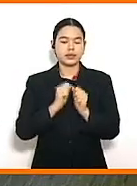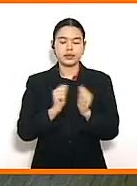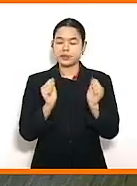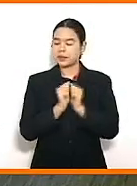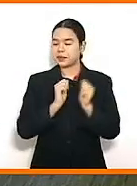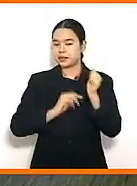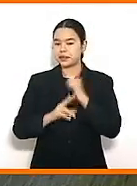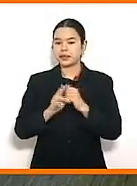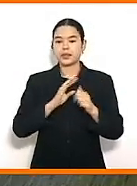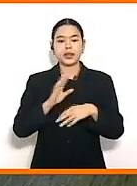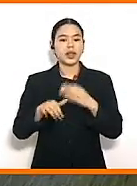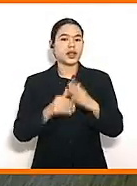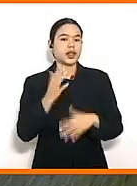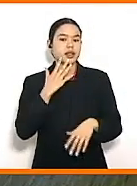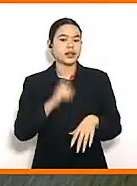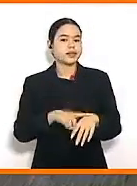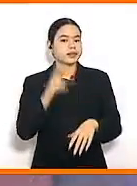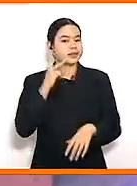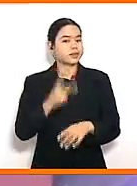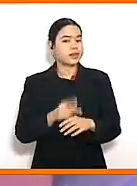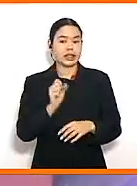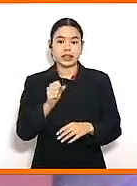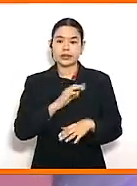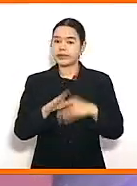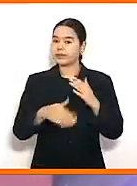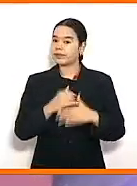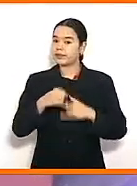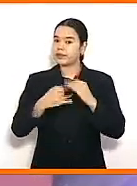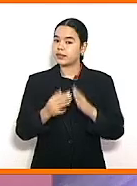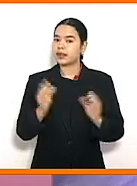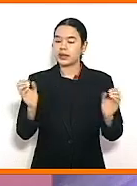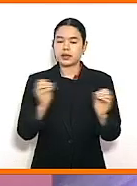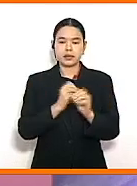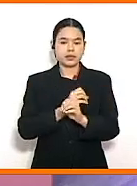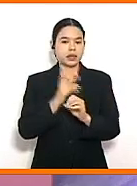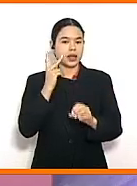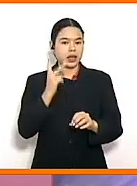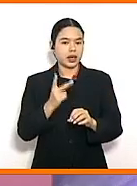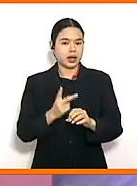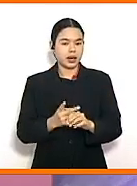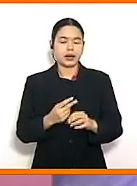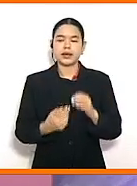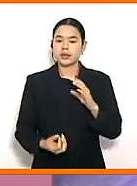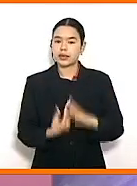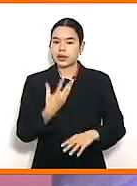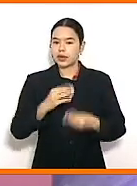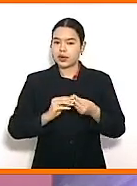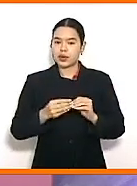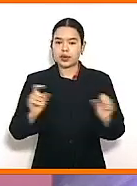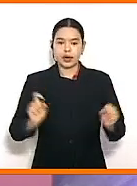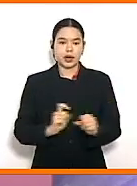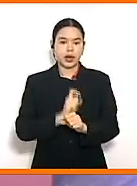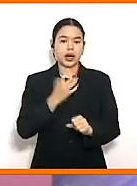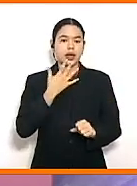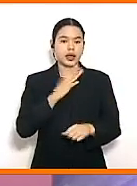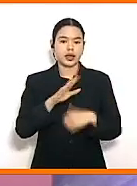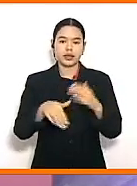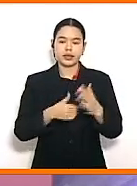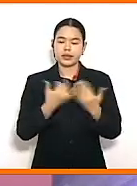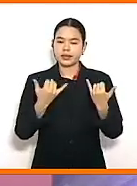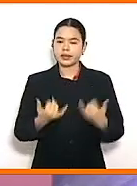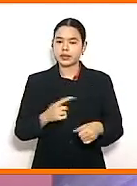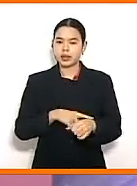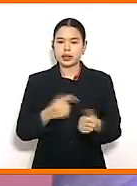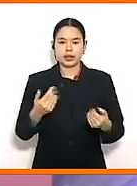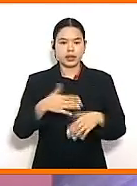Premiado. Suerte. Gracias, Kate. Jugadores, así es. En ambas posiciones daremos a conocer un número ganador afortunado. En este momento,